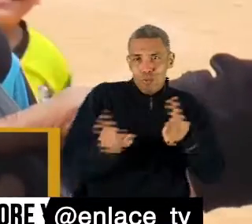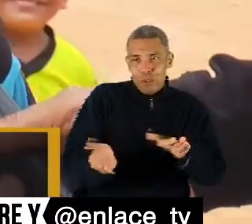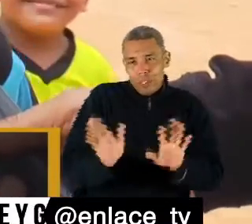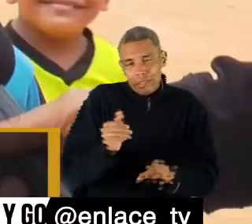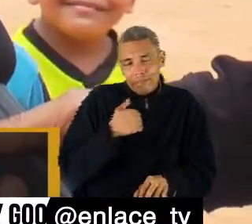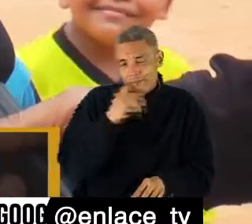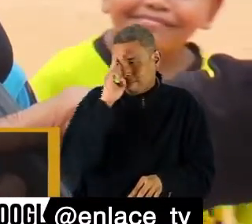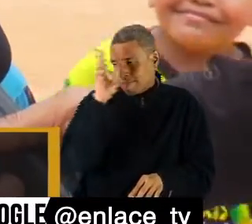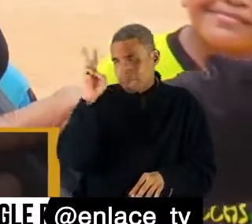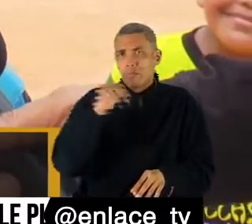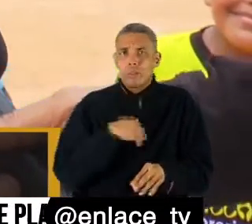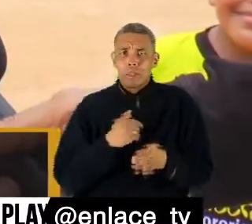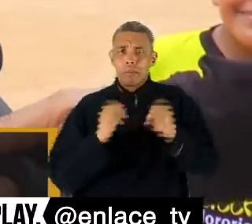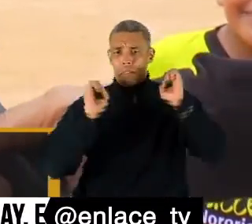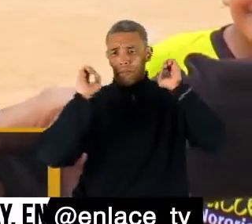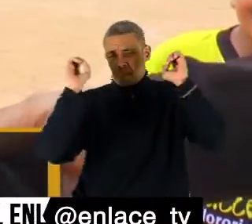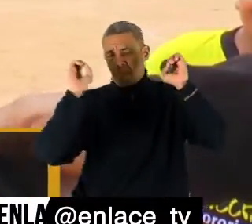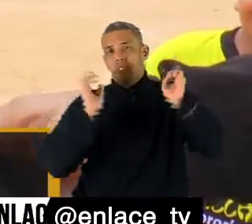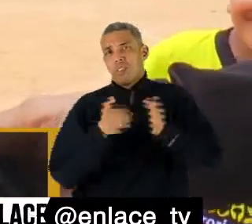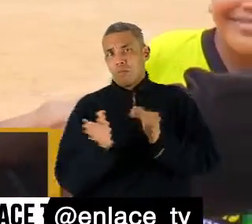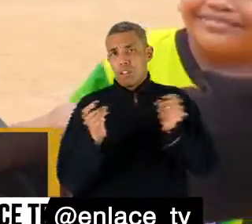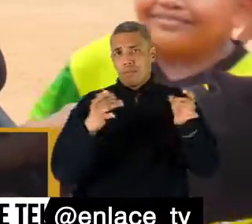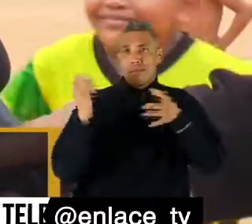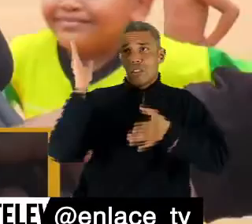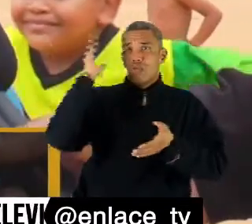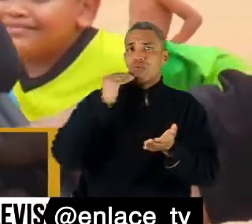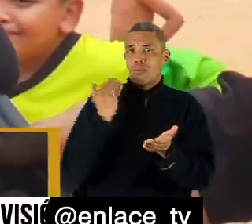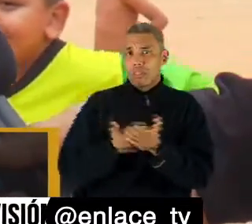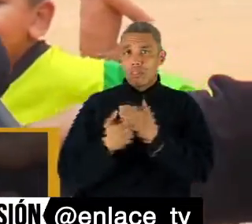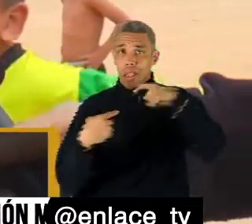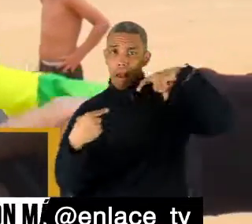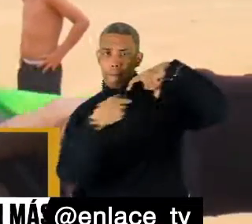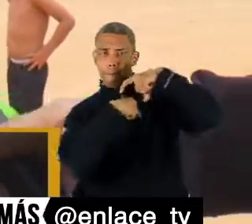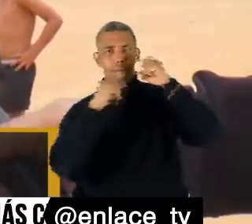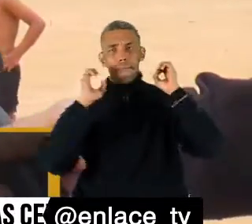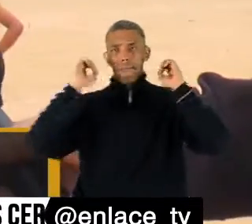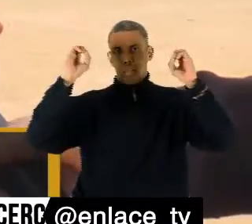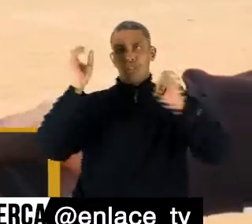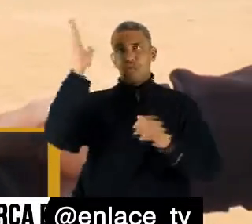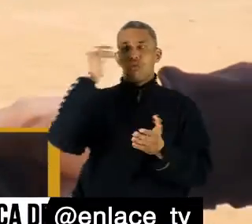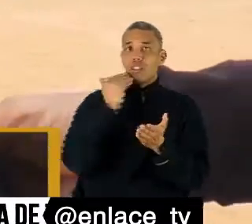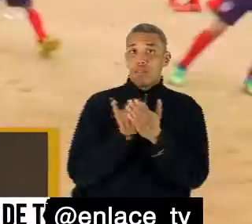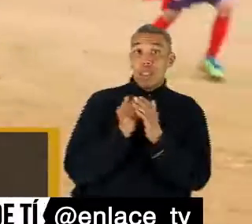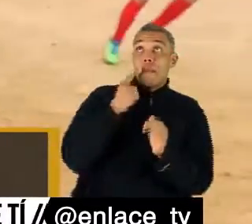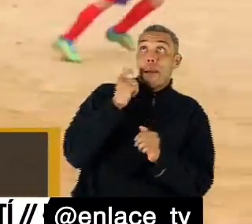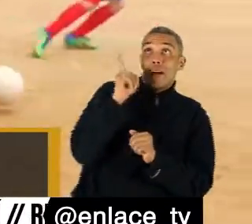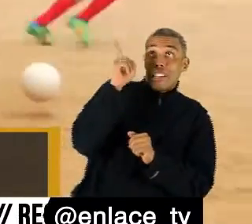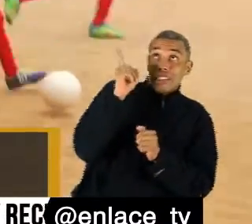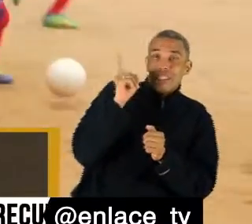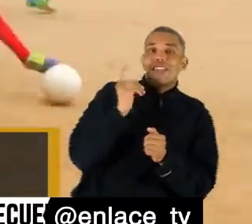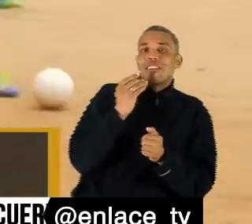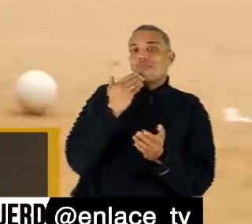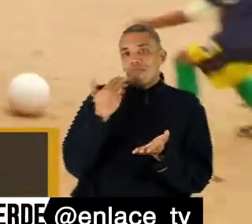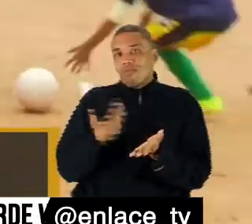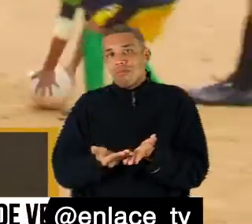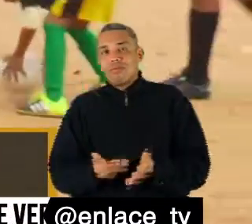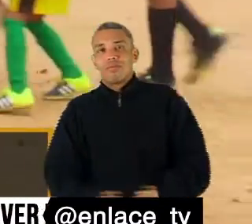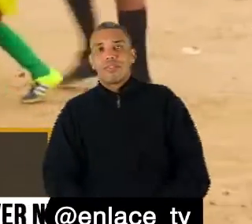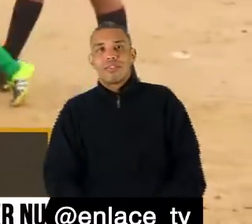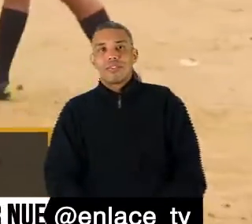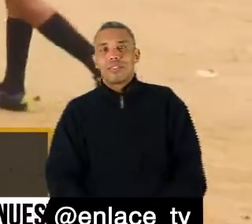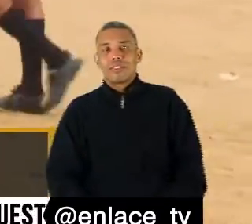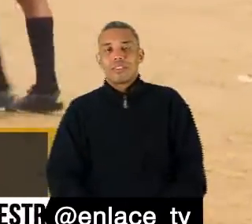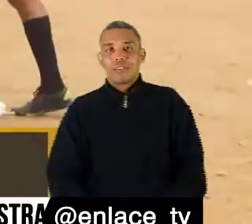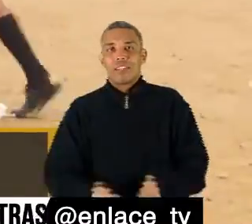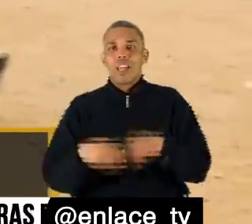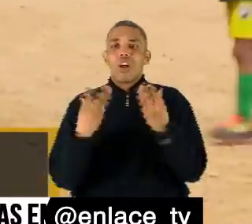gol, gracias a Dios que no me hicieron ni un gol, gracias a mi papá que está en el cielo. Sus compañeros de